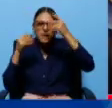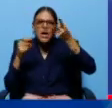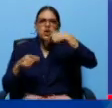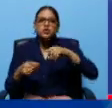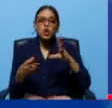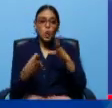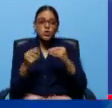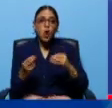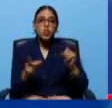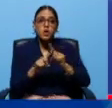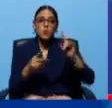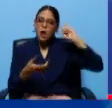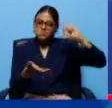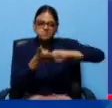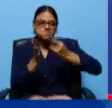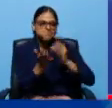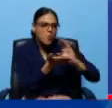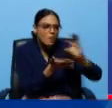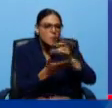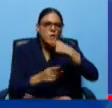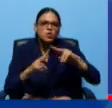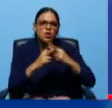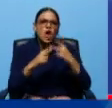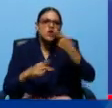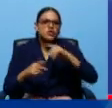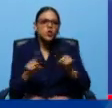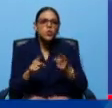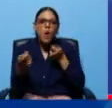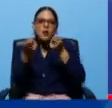recursos rinden 100 veces más.